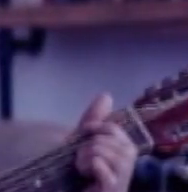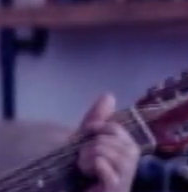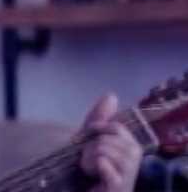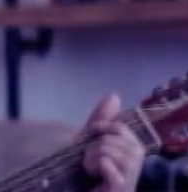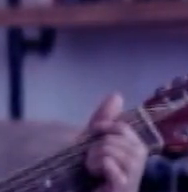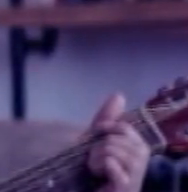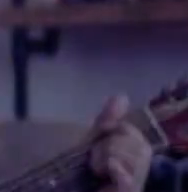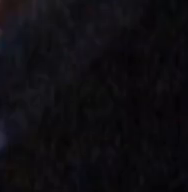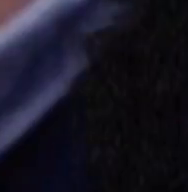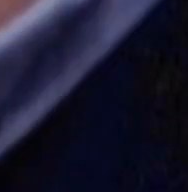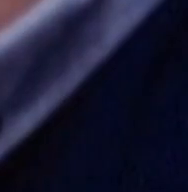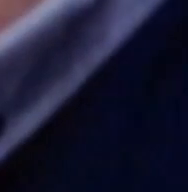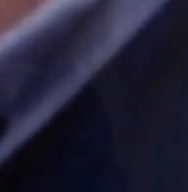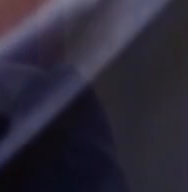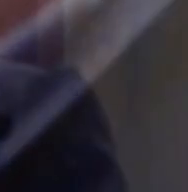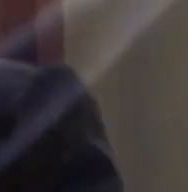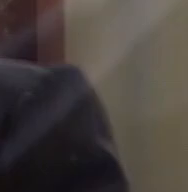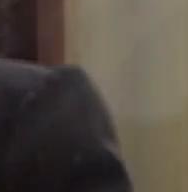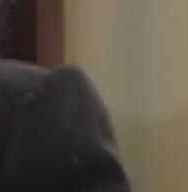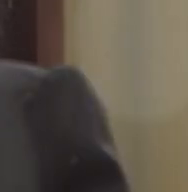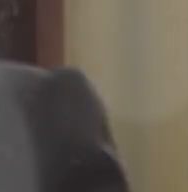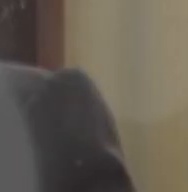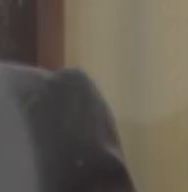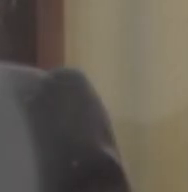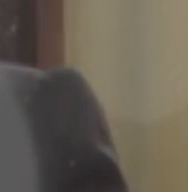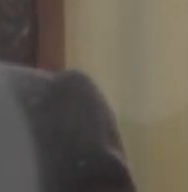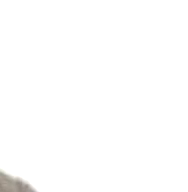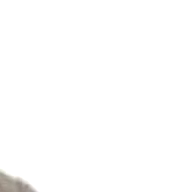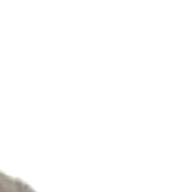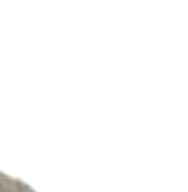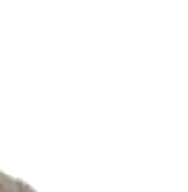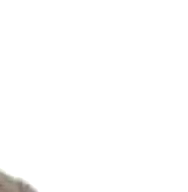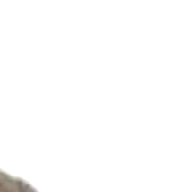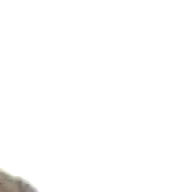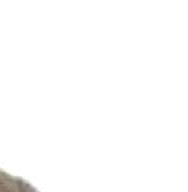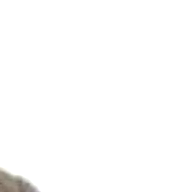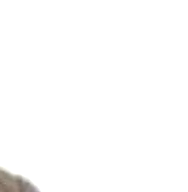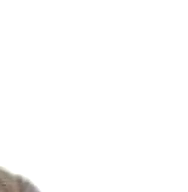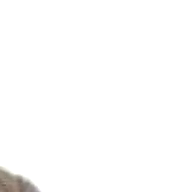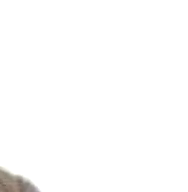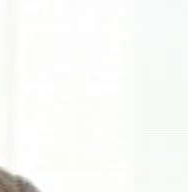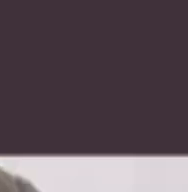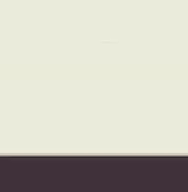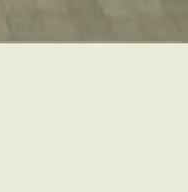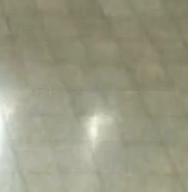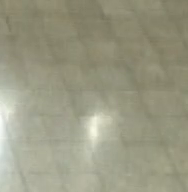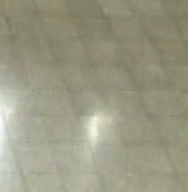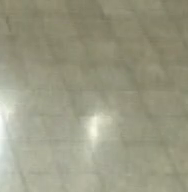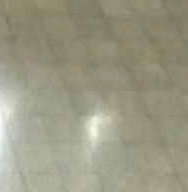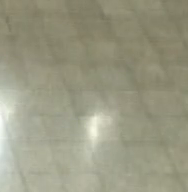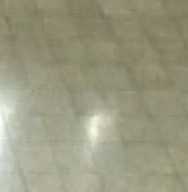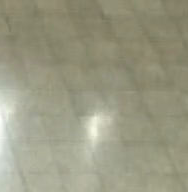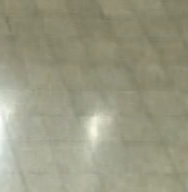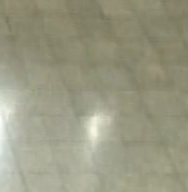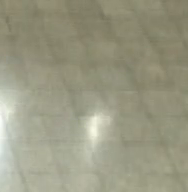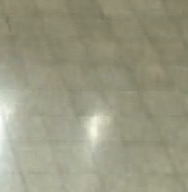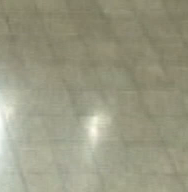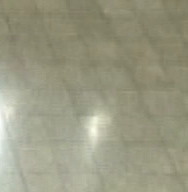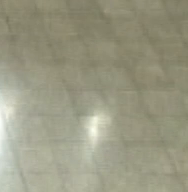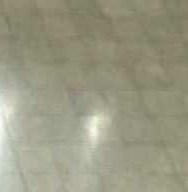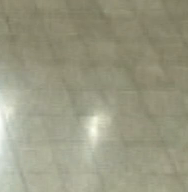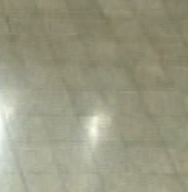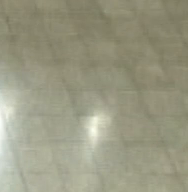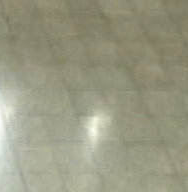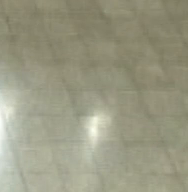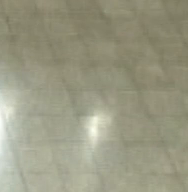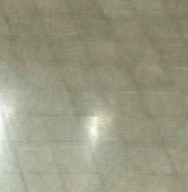La solidaridad es una de las virtudes que nosotros precisamente debemos de cultivar en las escuelas. Concretamente en los países de